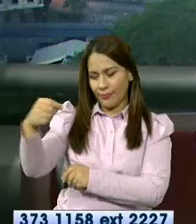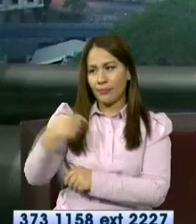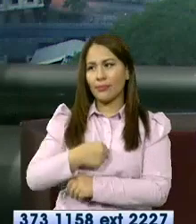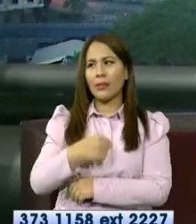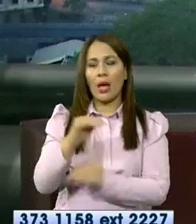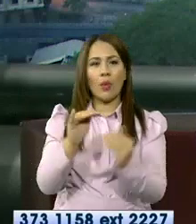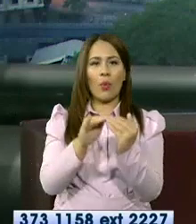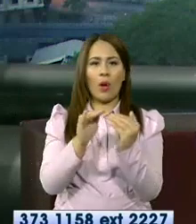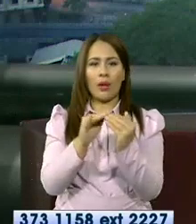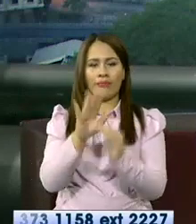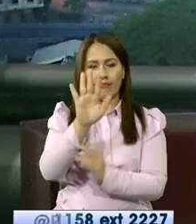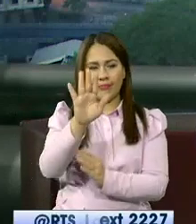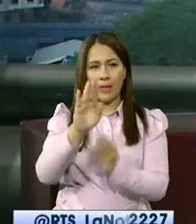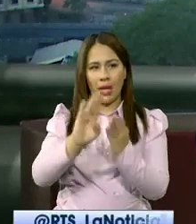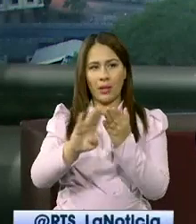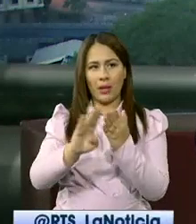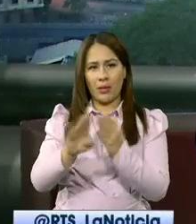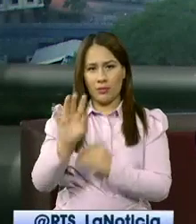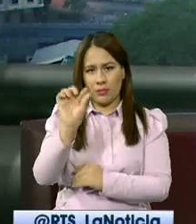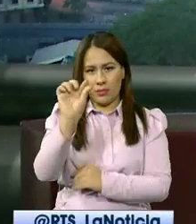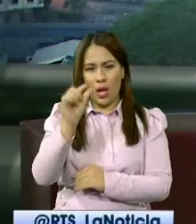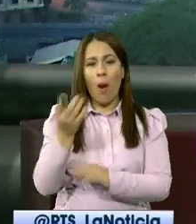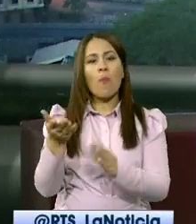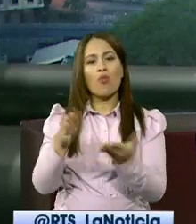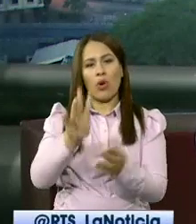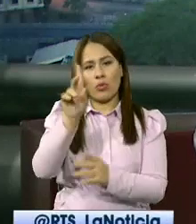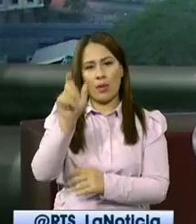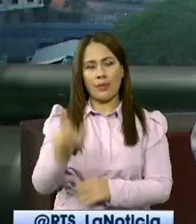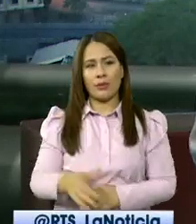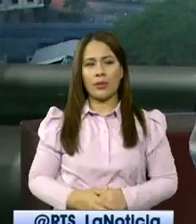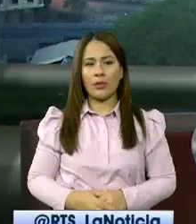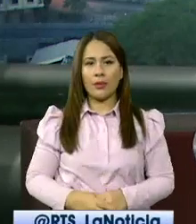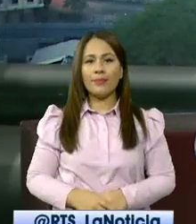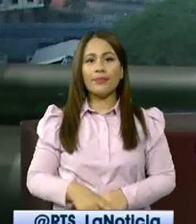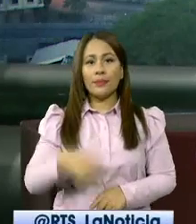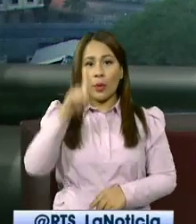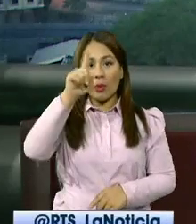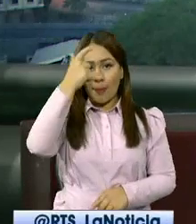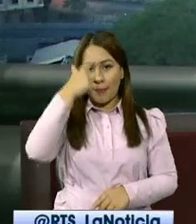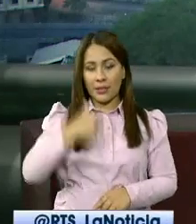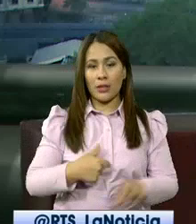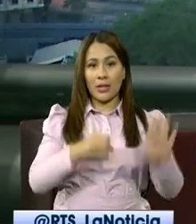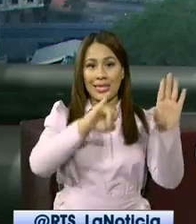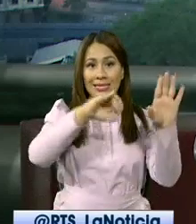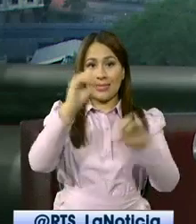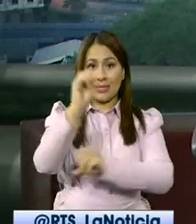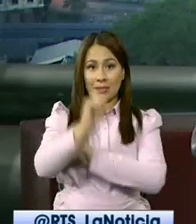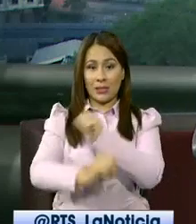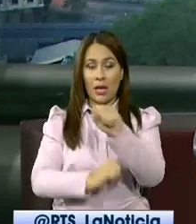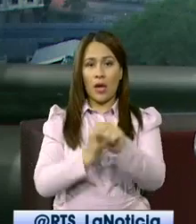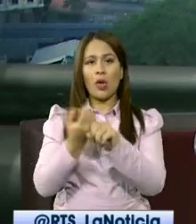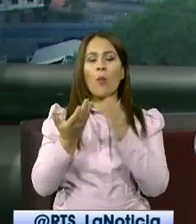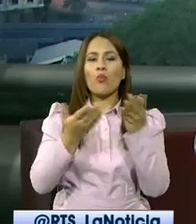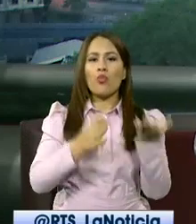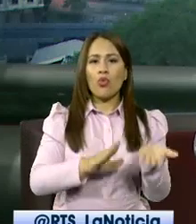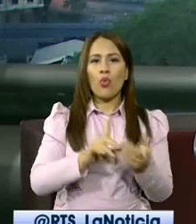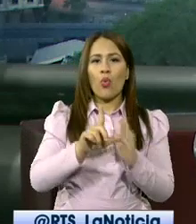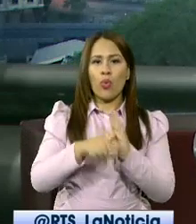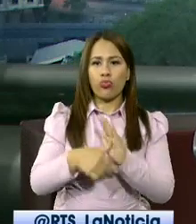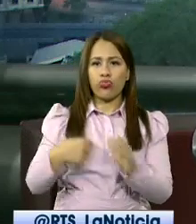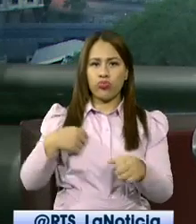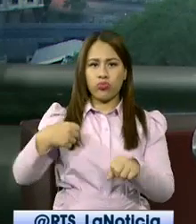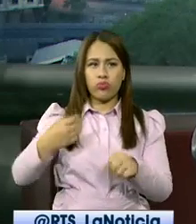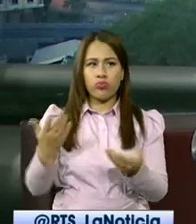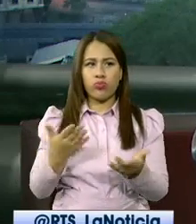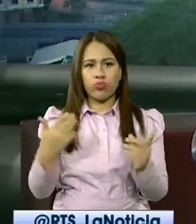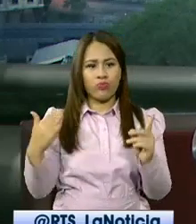igual, que tiene que ver con la muerte de una persona. Un hombre de aproximadamente 60 años de edad falleció luego de ser atropellado en